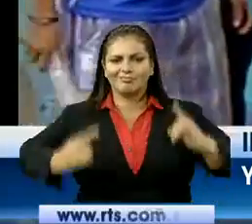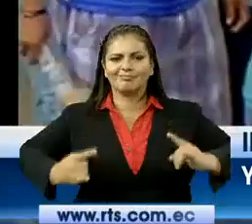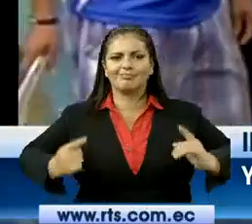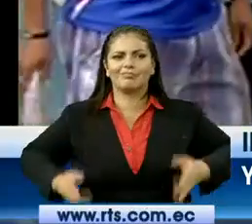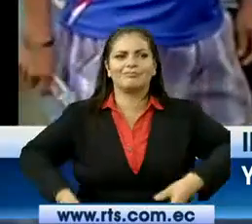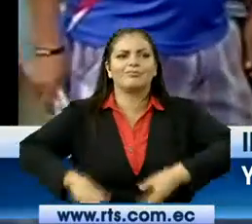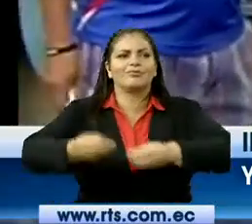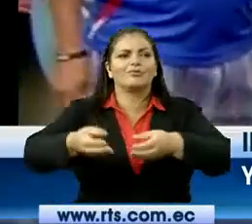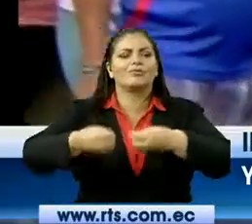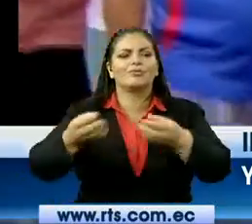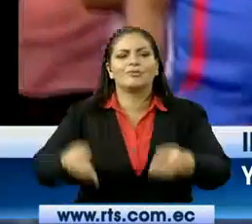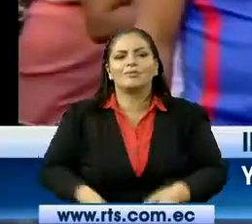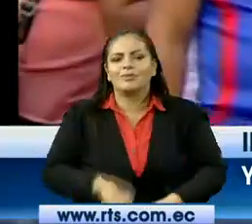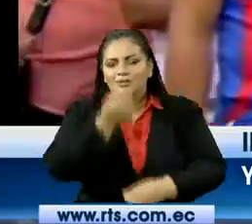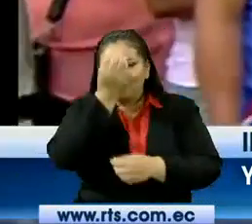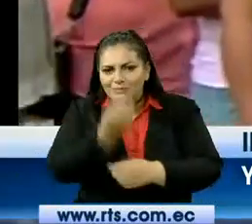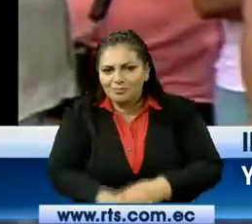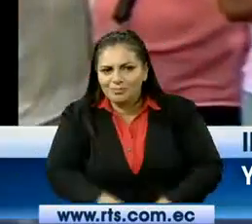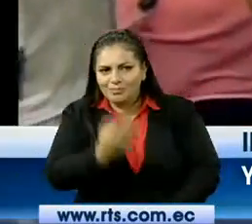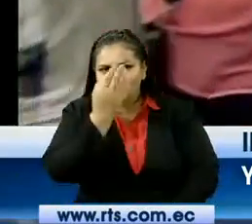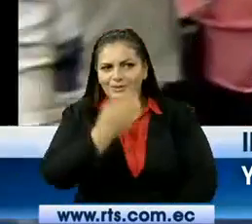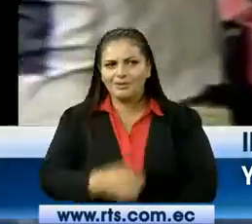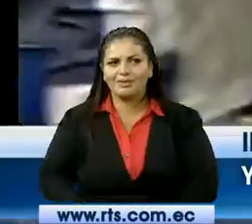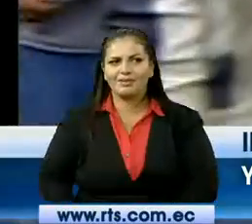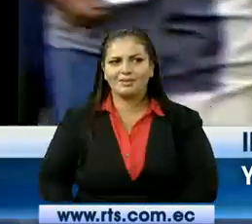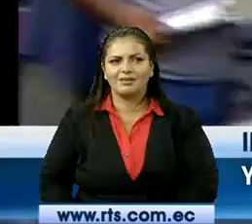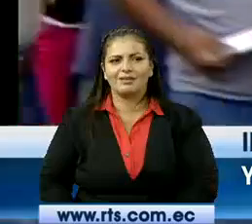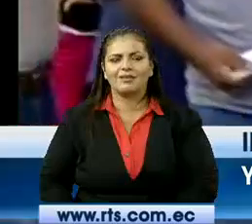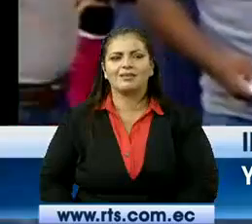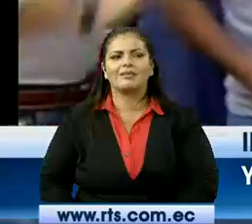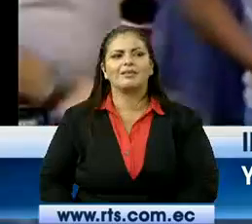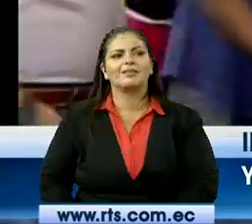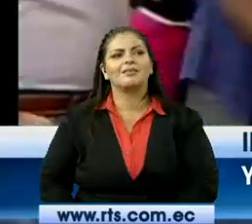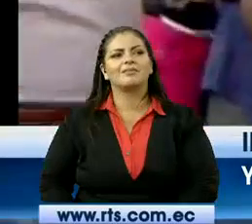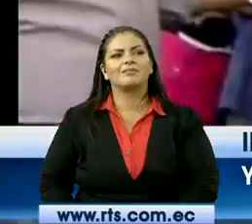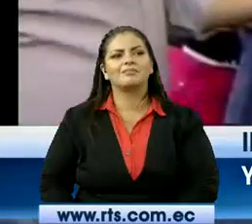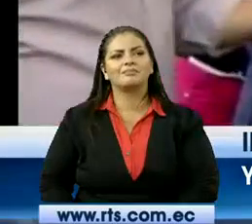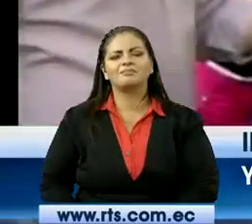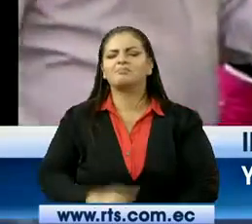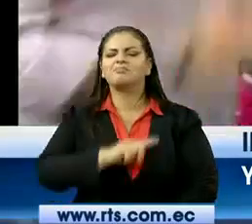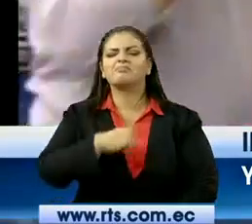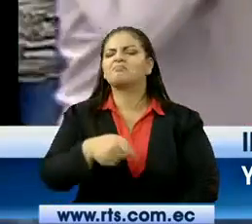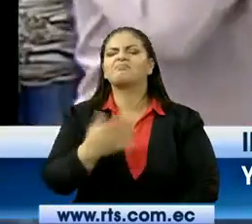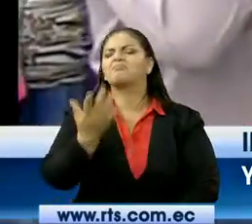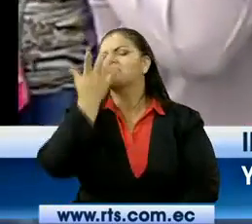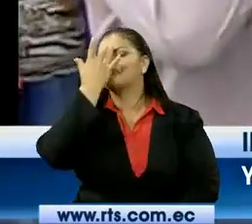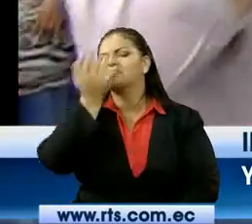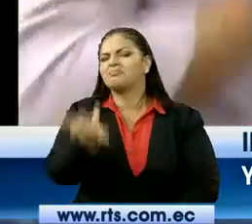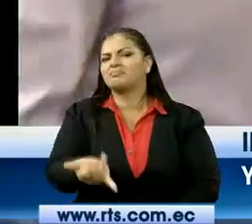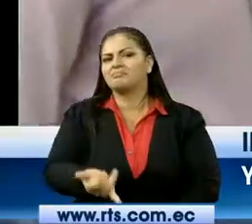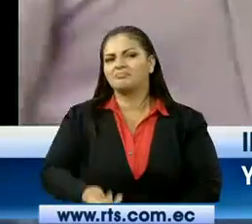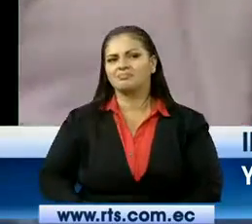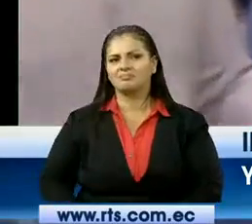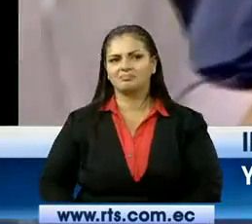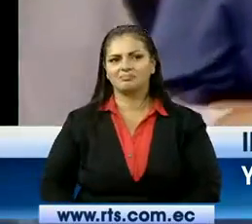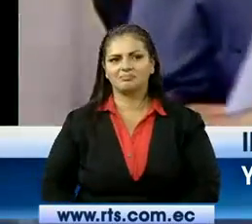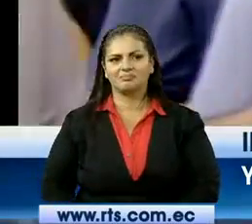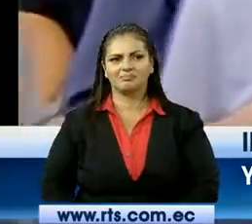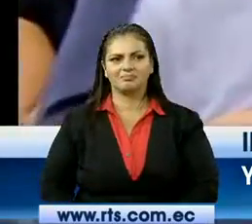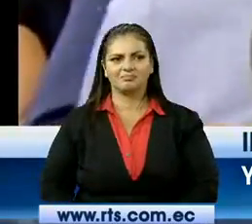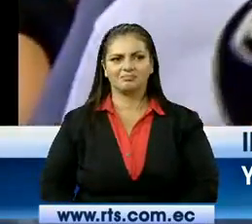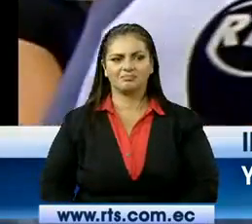¿Cómo le va? Un gusto. ¿Eh? Cuéntenos, estamos desde temprano acá, ¿para qué precisamente? Dígame. Para que vas a